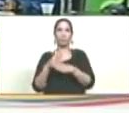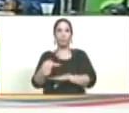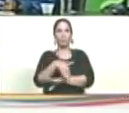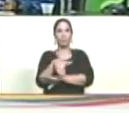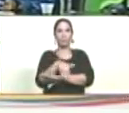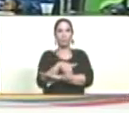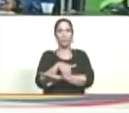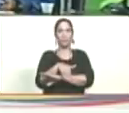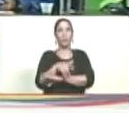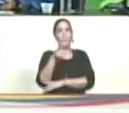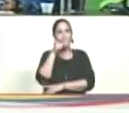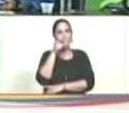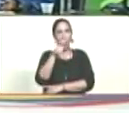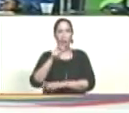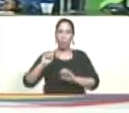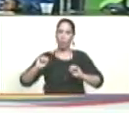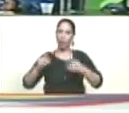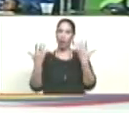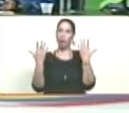pueblo heroico y consciente.